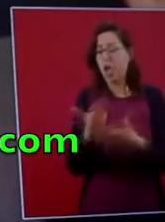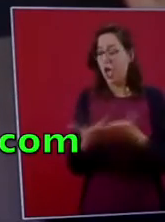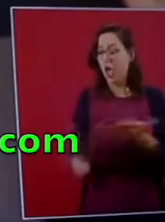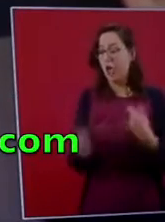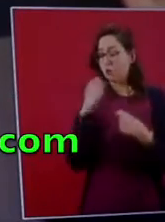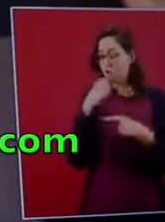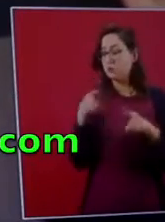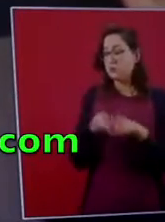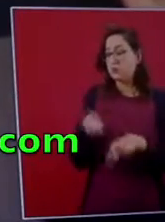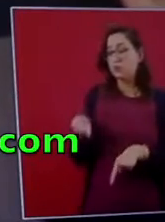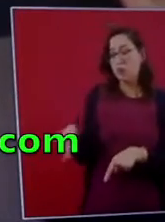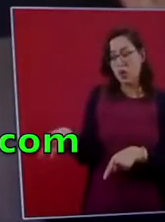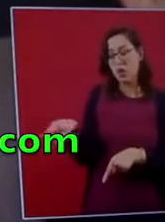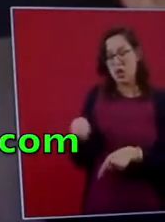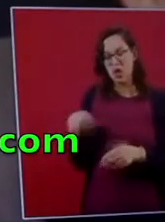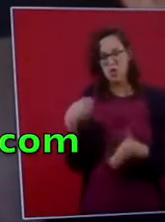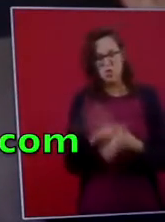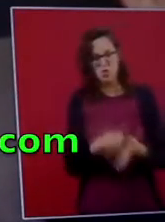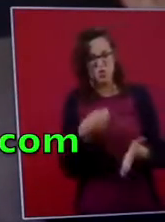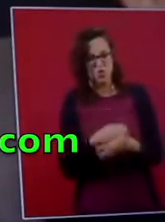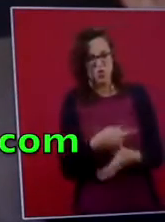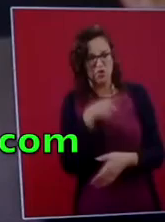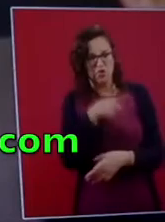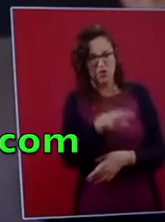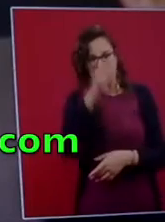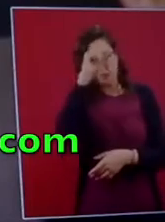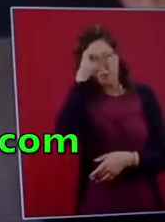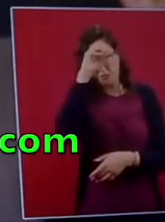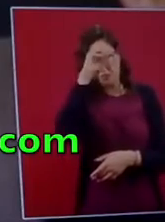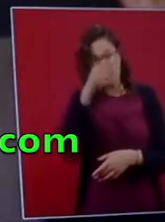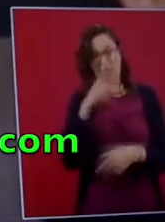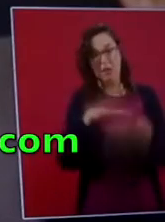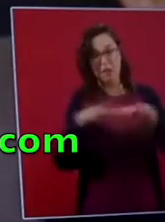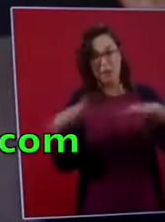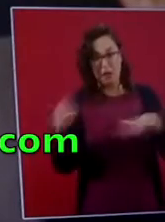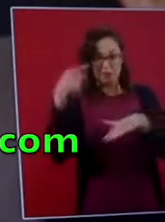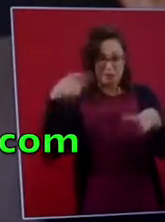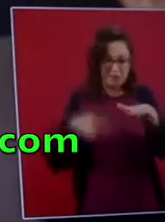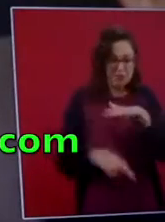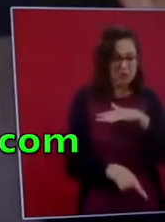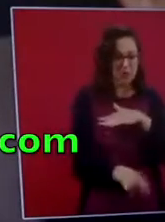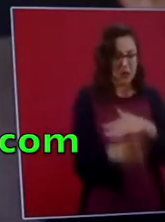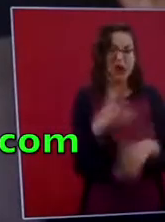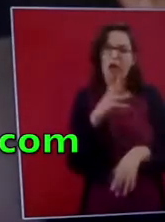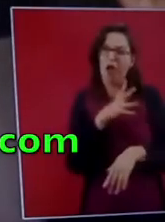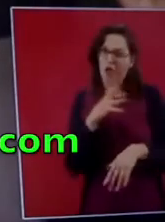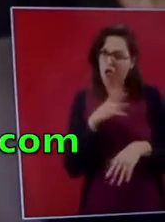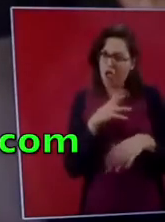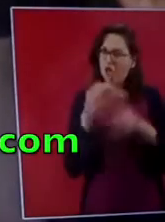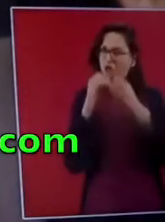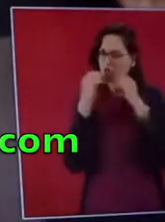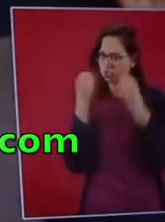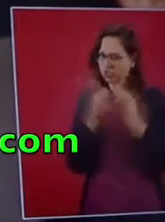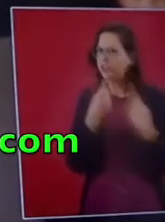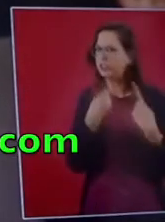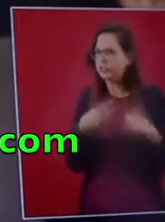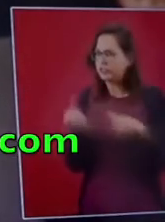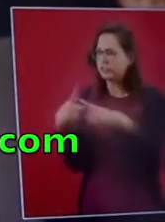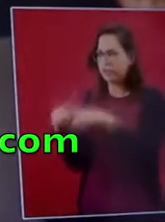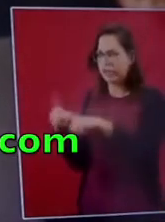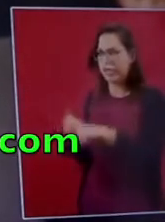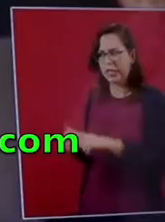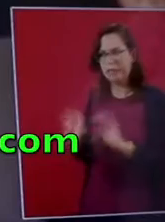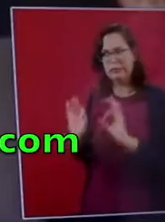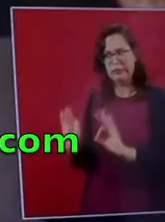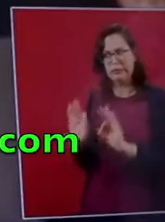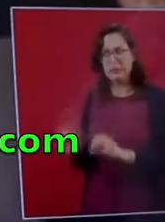ciudadanía, que tengan la confianza en la gubernatura estatal, que venimos con el firme propósito de coadyuvar con todas las tareas que se requieran y que